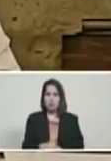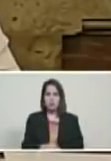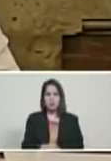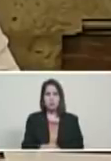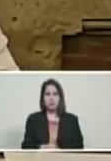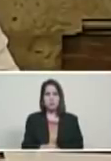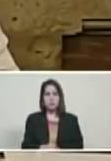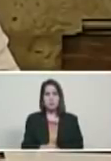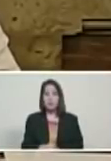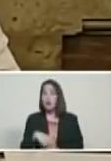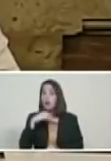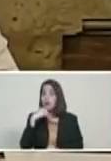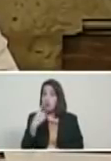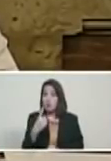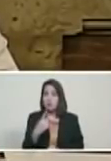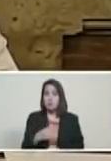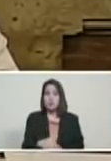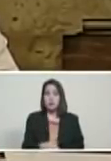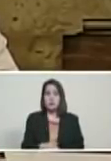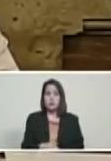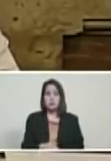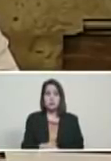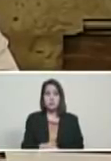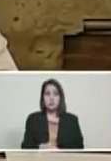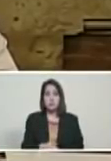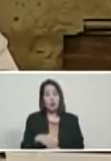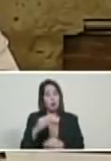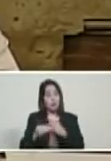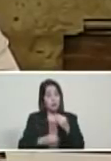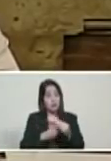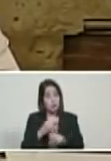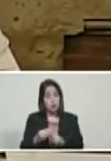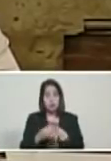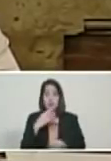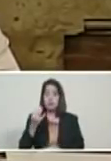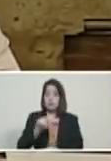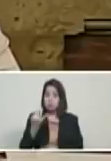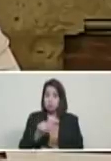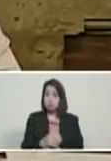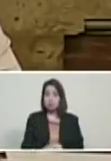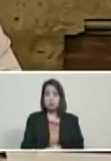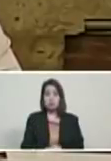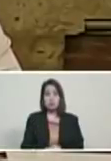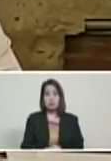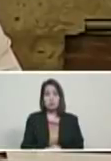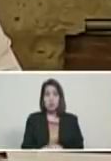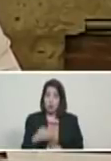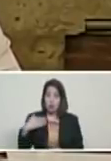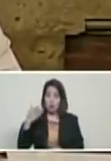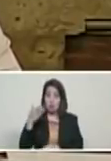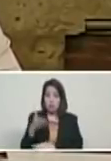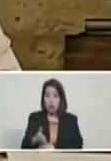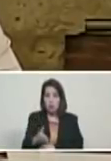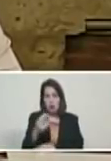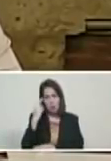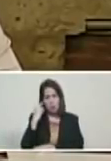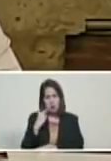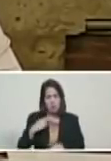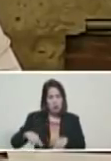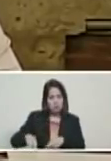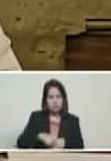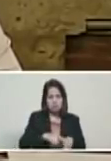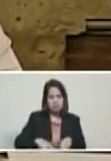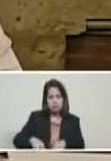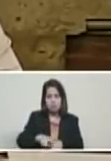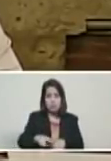Lo dijimos y lo estamos haciendo. Vamos al arco minero del Orinoco. Vamos